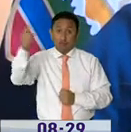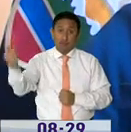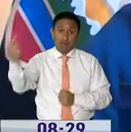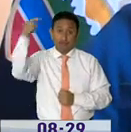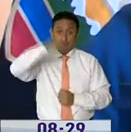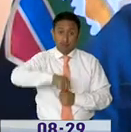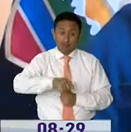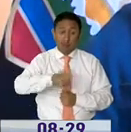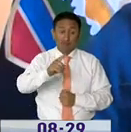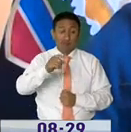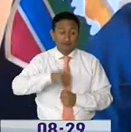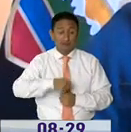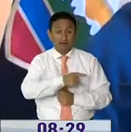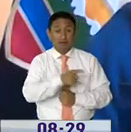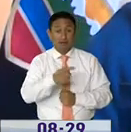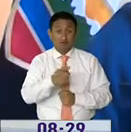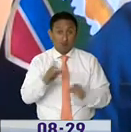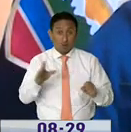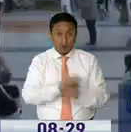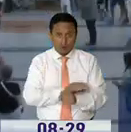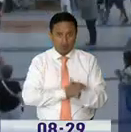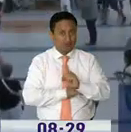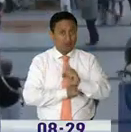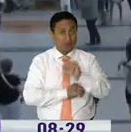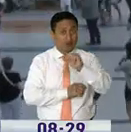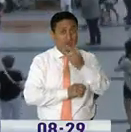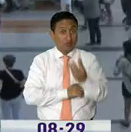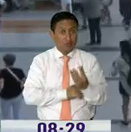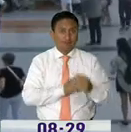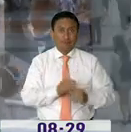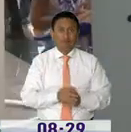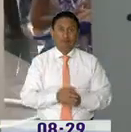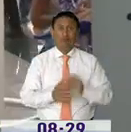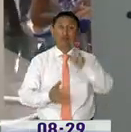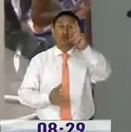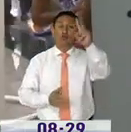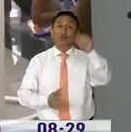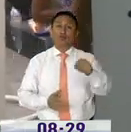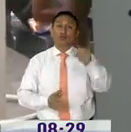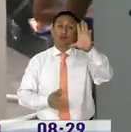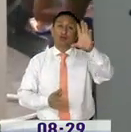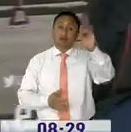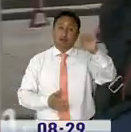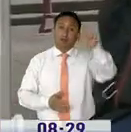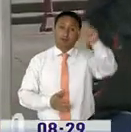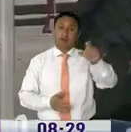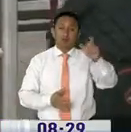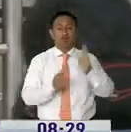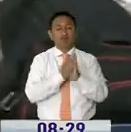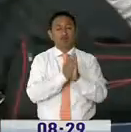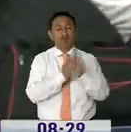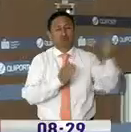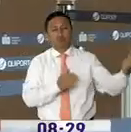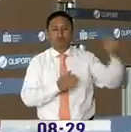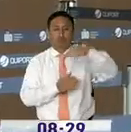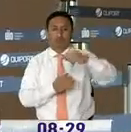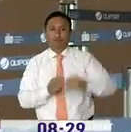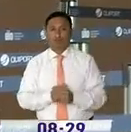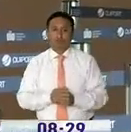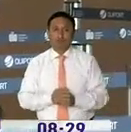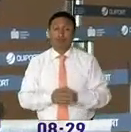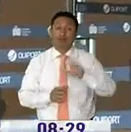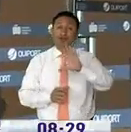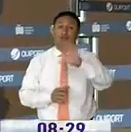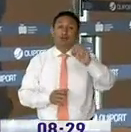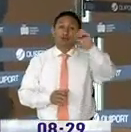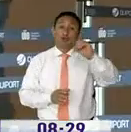vuelos? Considere de que los vuelos no vienen llenos. Serían 2.500 ecuatorianos que han solicitado volver al país. El 50% de esta cifra